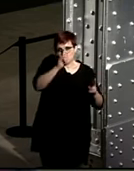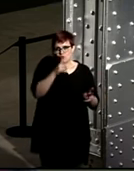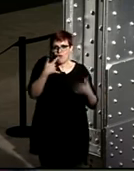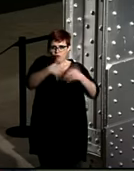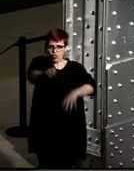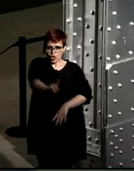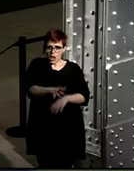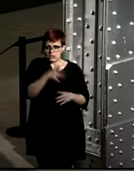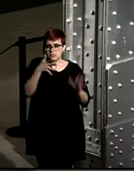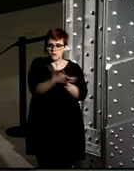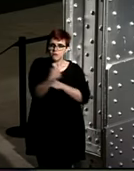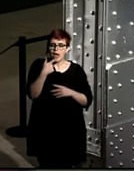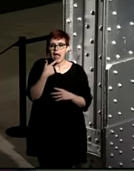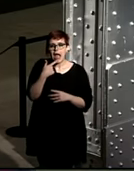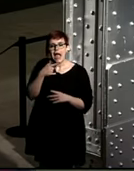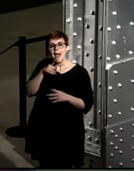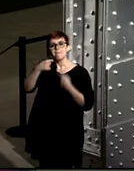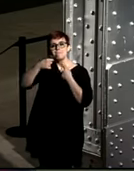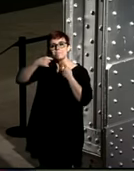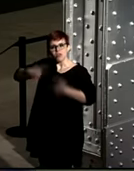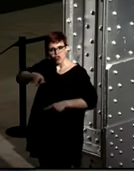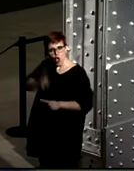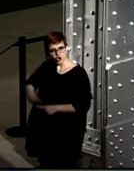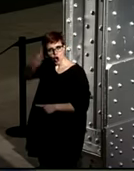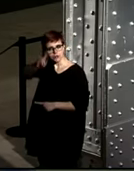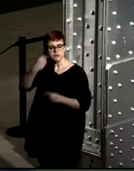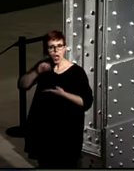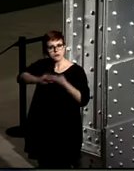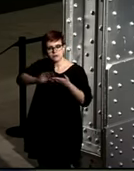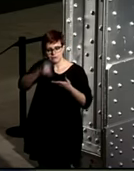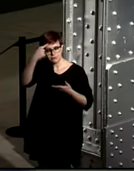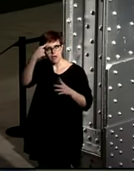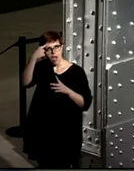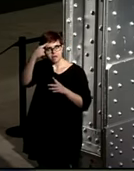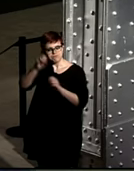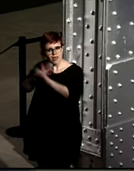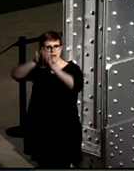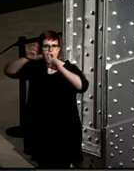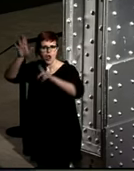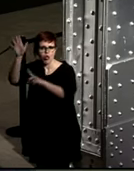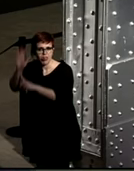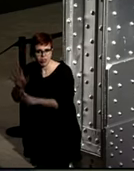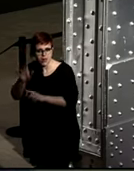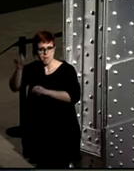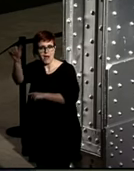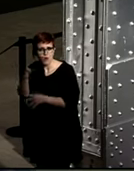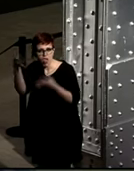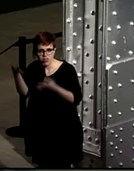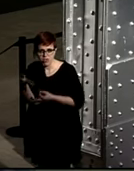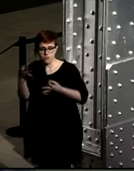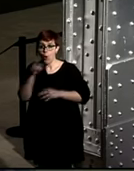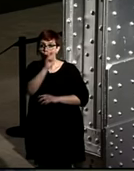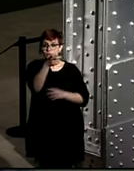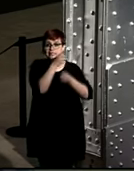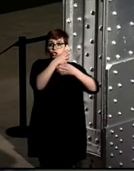que la historia que queríamos contar era una película. Si te encarga una serie, tienes que contar la historia diferente. O sea, son vehículos diferentes, pero creo que